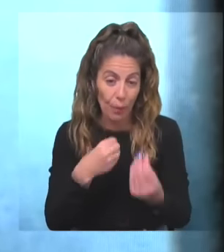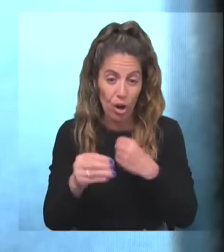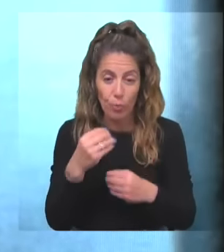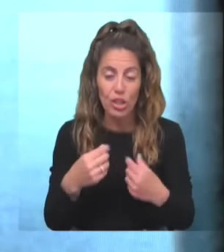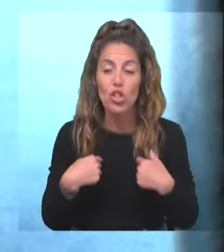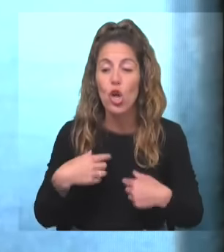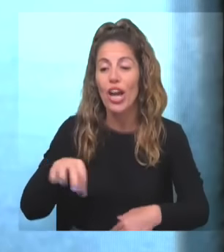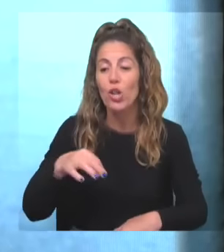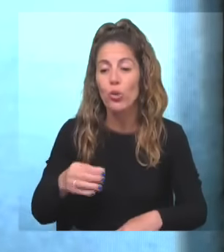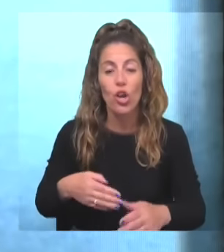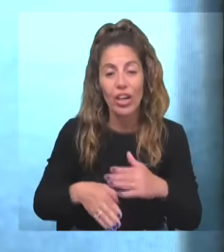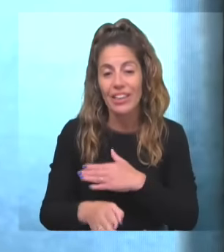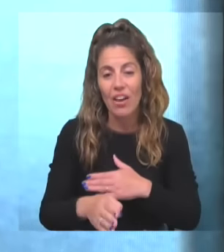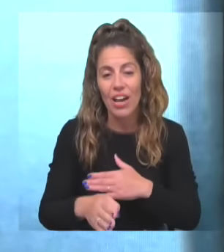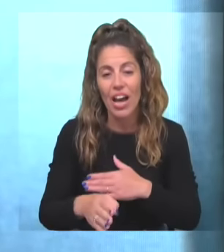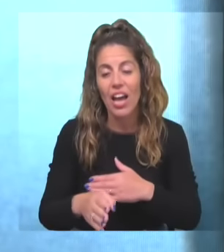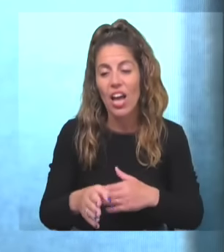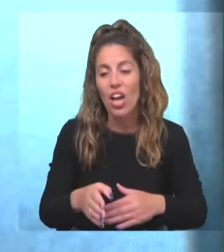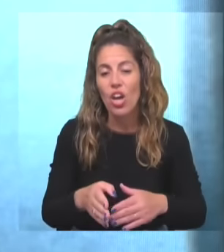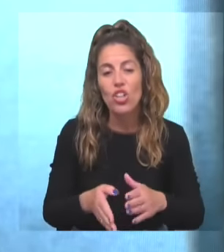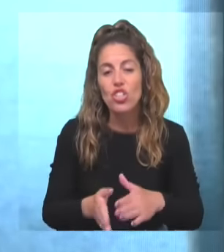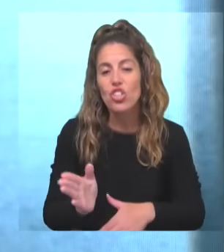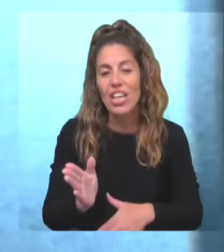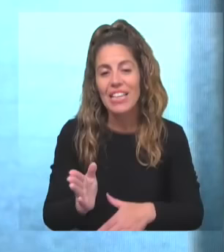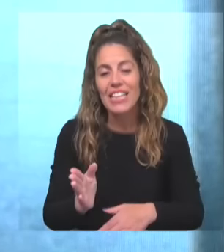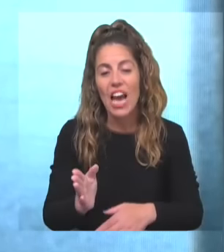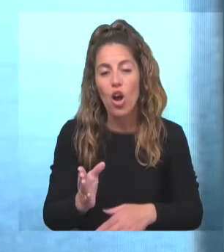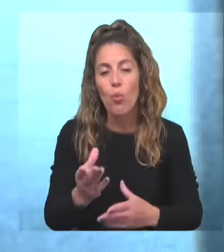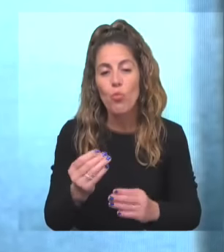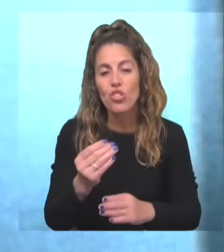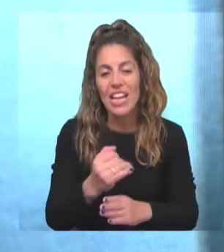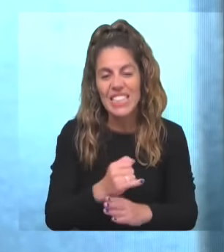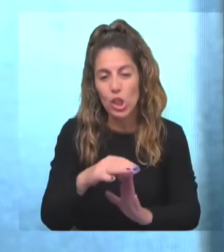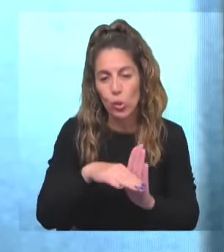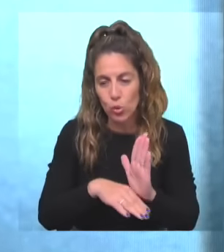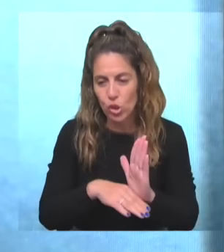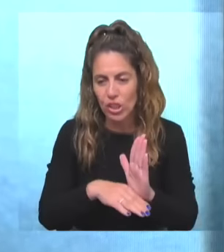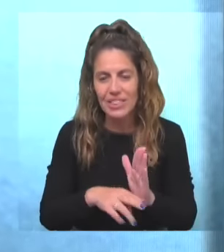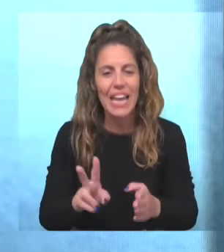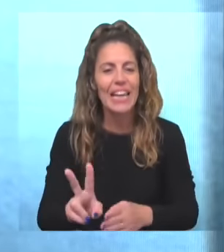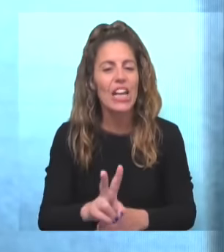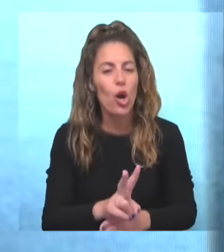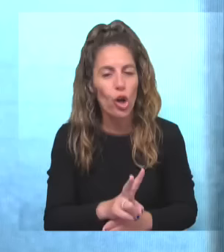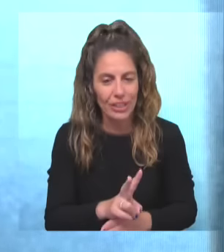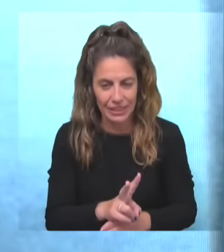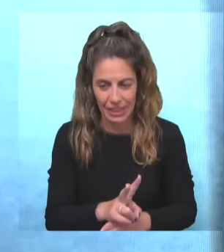entraba, yo salía con una serie de instrucciones y recorría